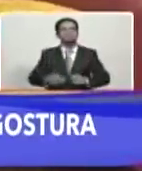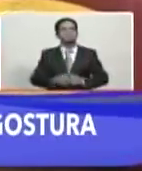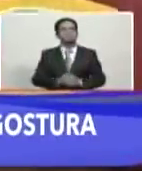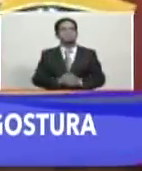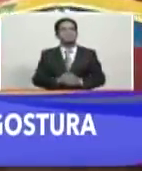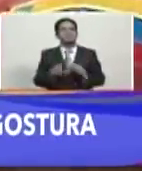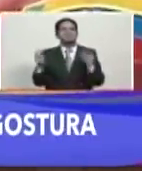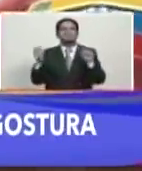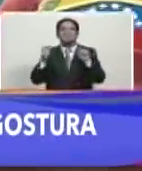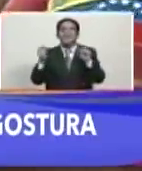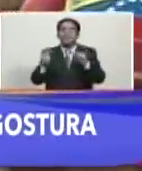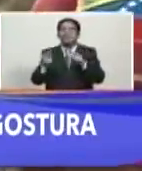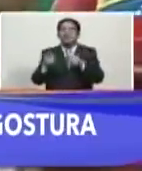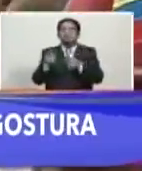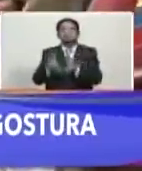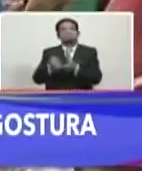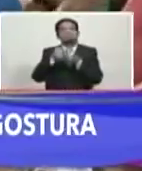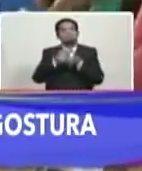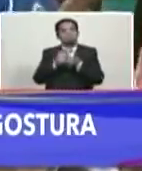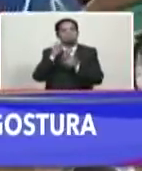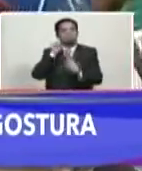El diálogo es el camino a la paz.